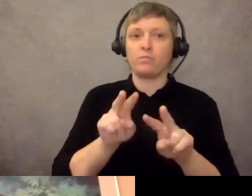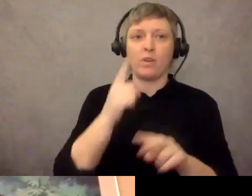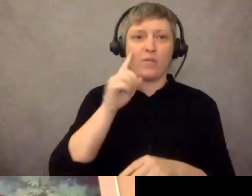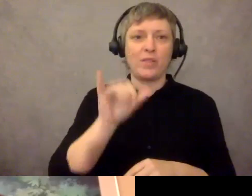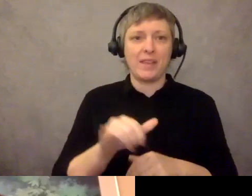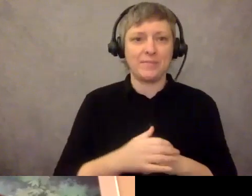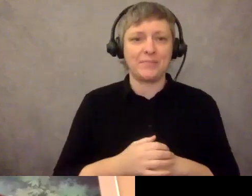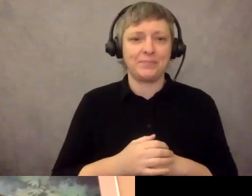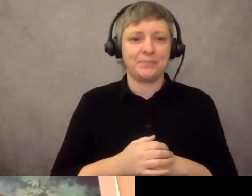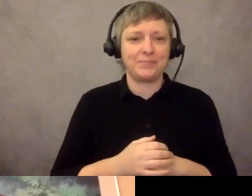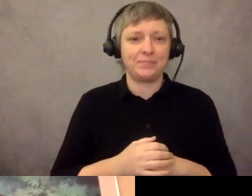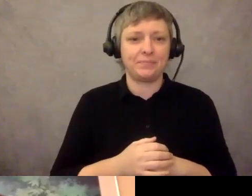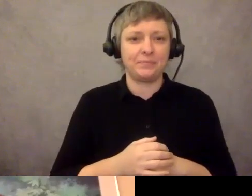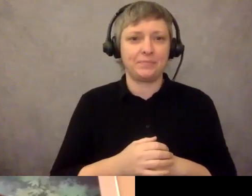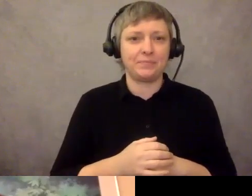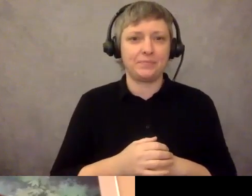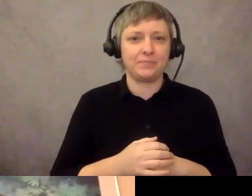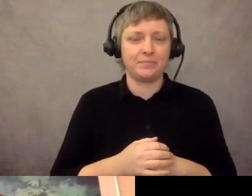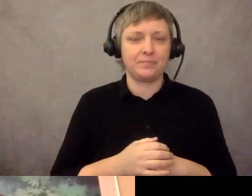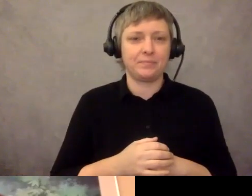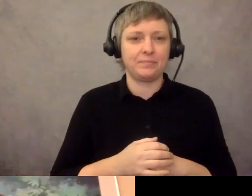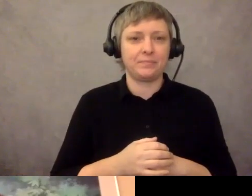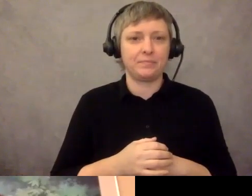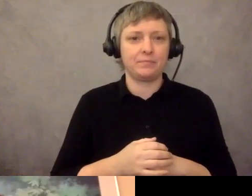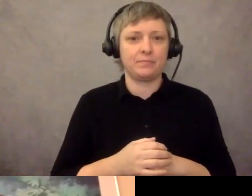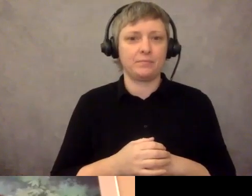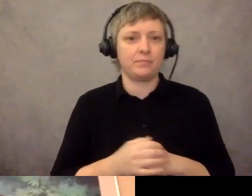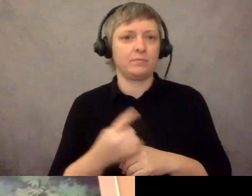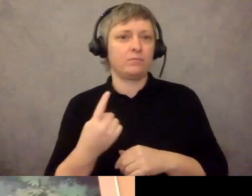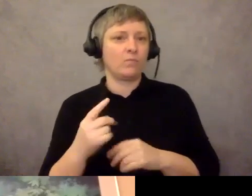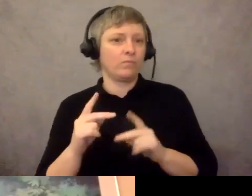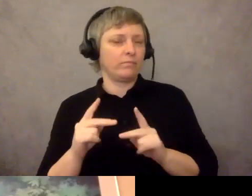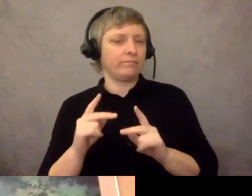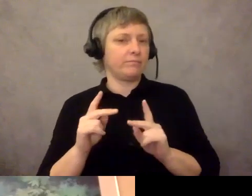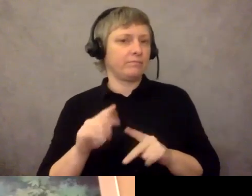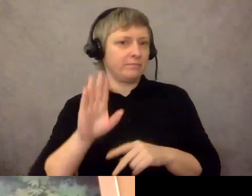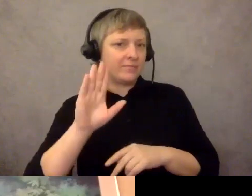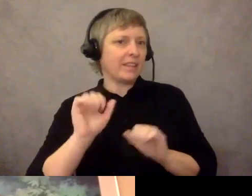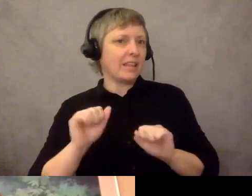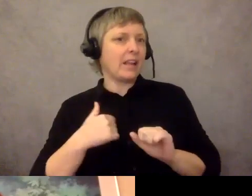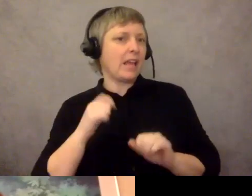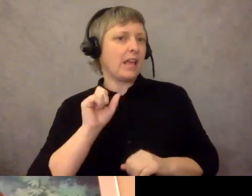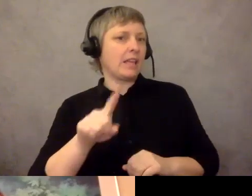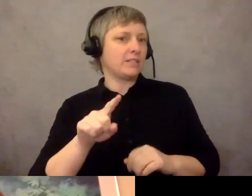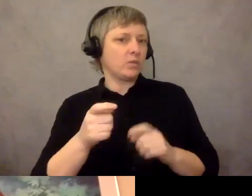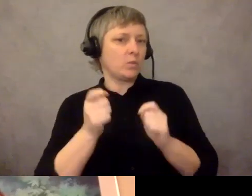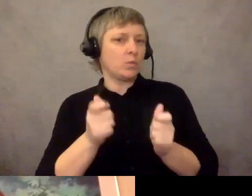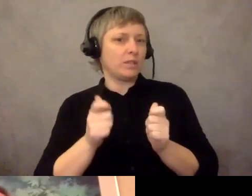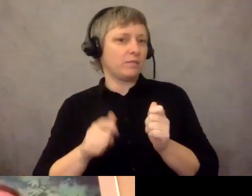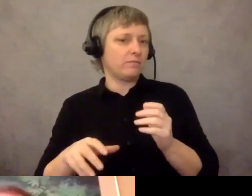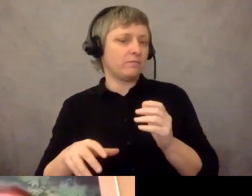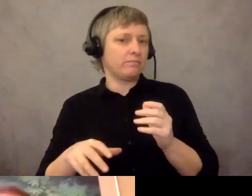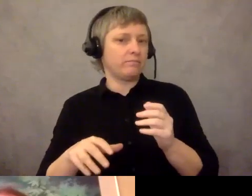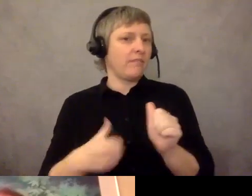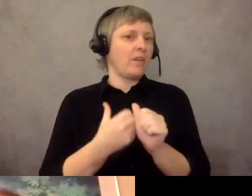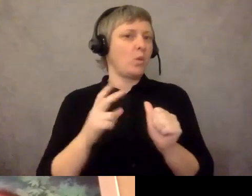tenemos unos minutos, así que si podemos hacer una pregunta de seguimiento rapidita, ¿de cuánto este tipo de